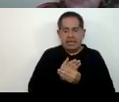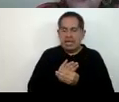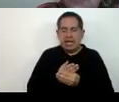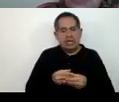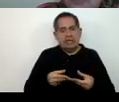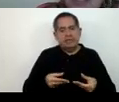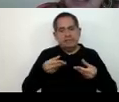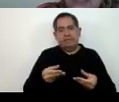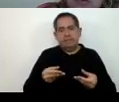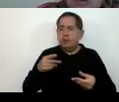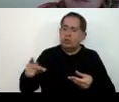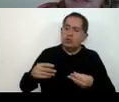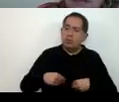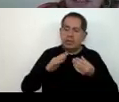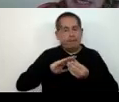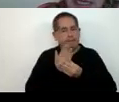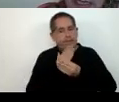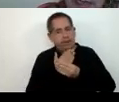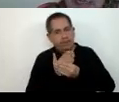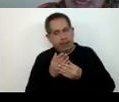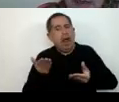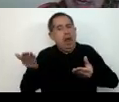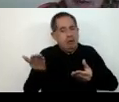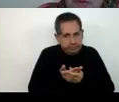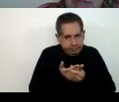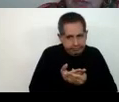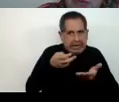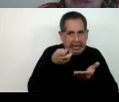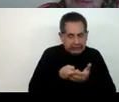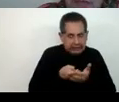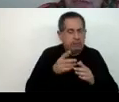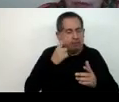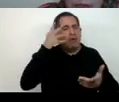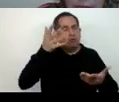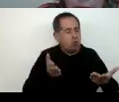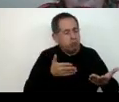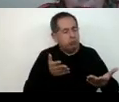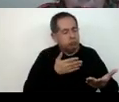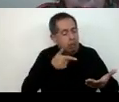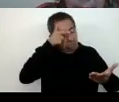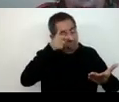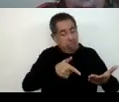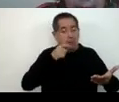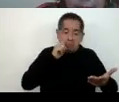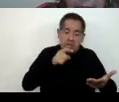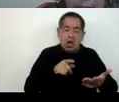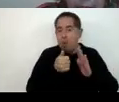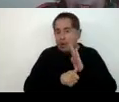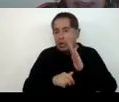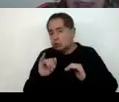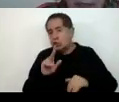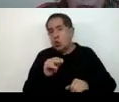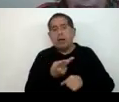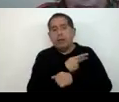en la historia clínica de todo paciente en el que se lleve a cabo algún evento quirúrgico del tipo